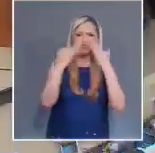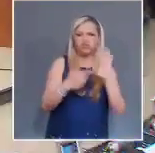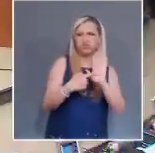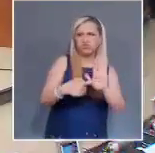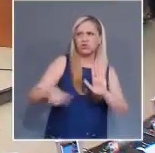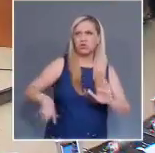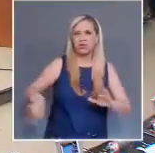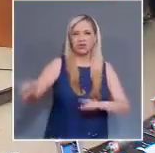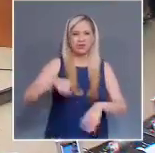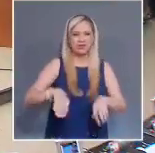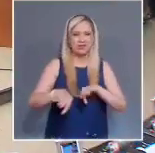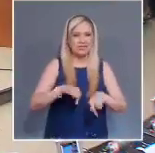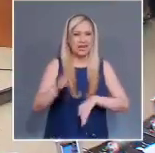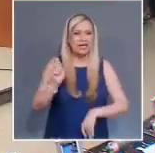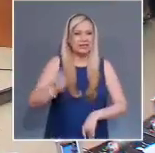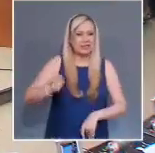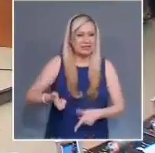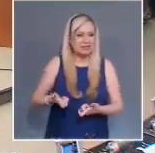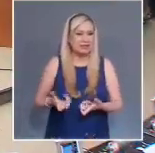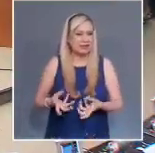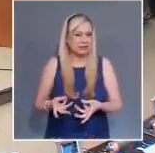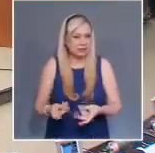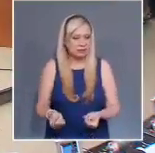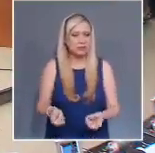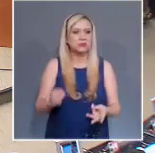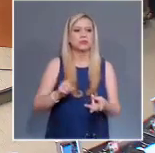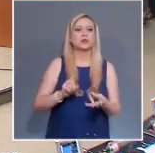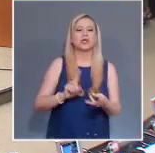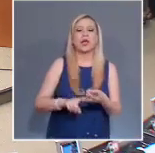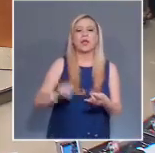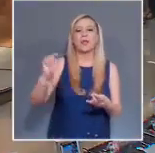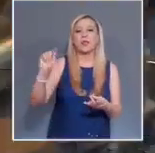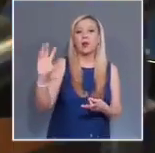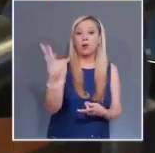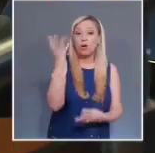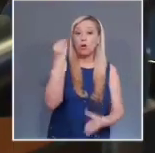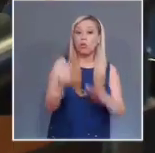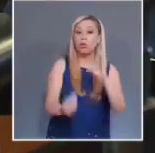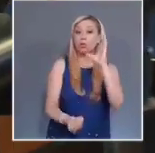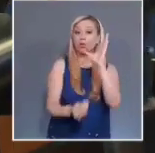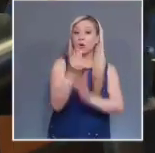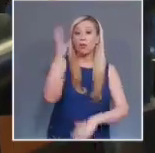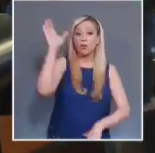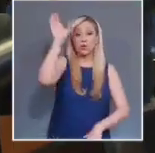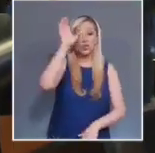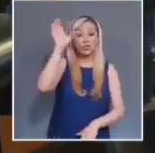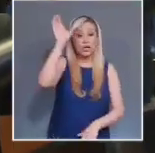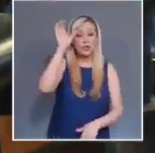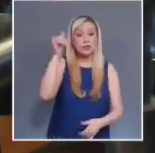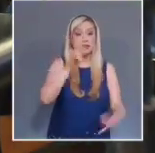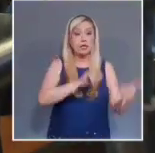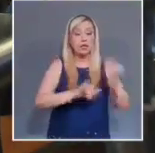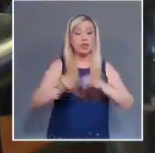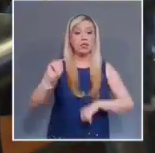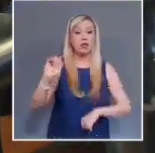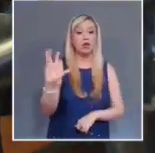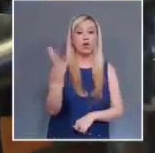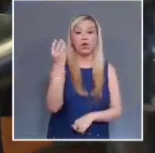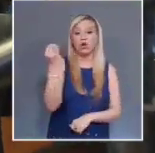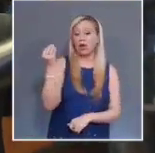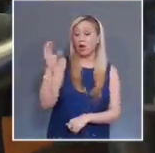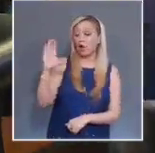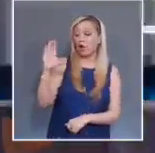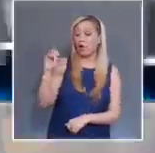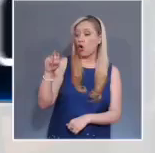innovación, que entre otros aspectos extingue el Consejo Nacional de Ciencia y Tecnología, entre otros. Poder Informativo, Laura